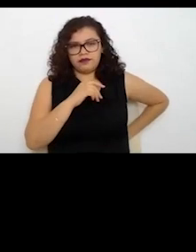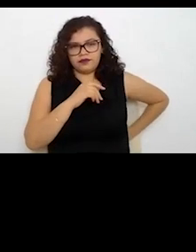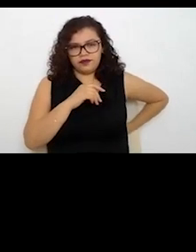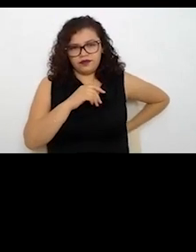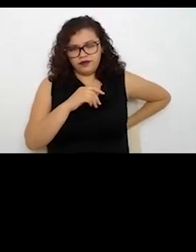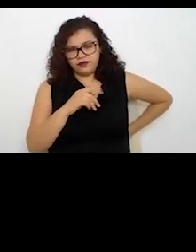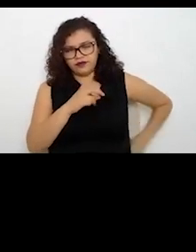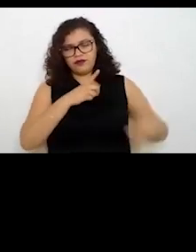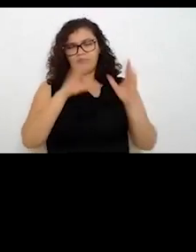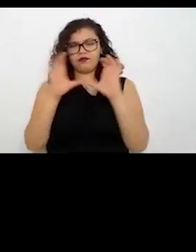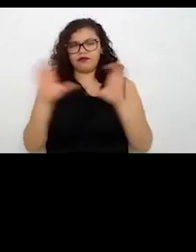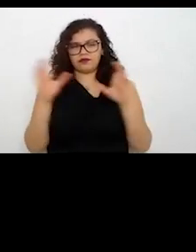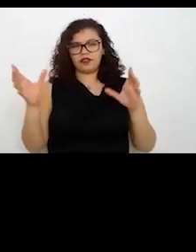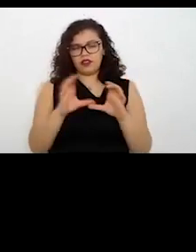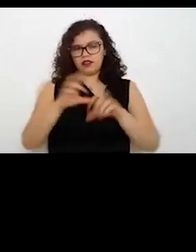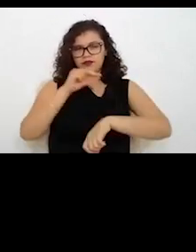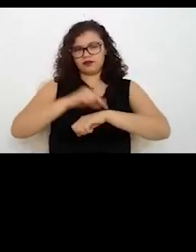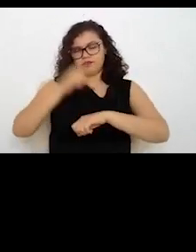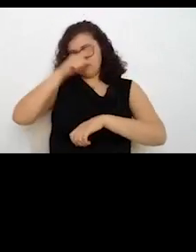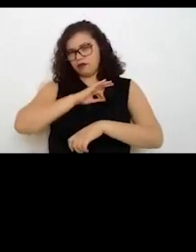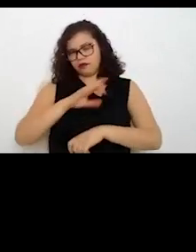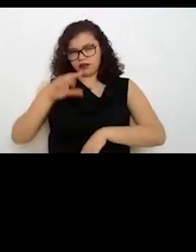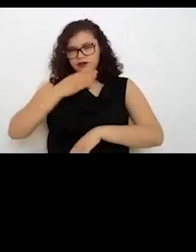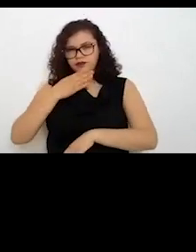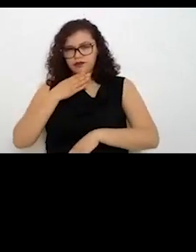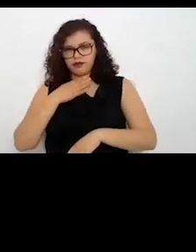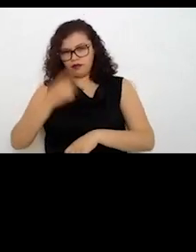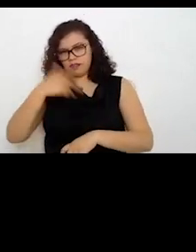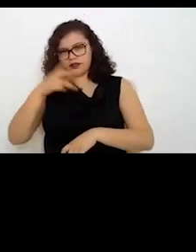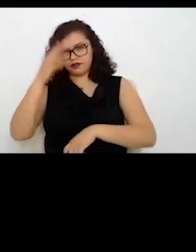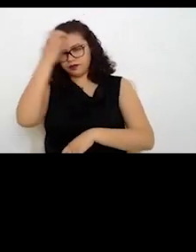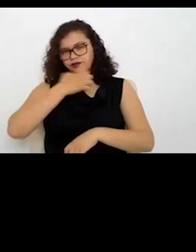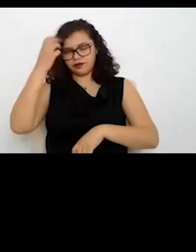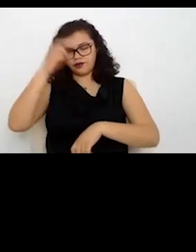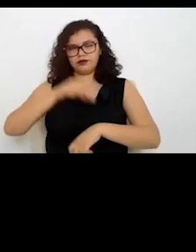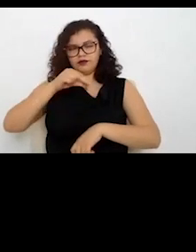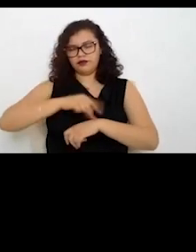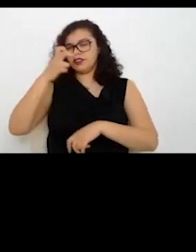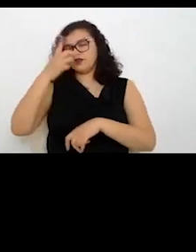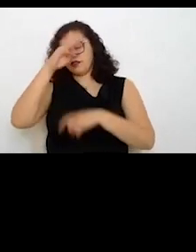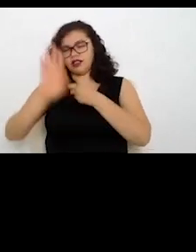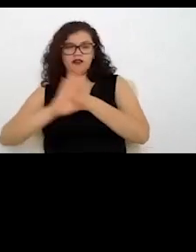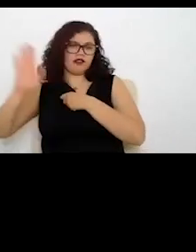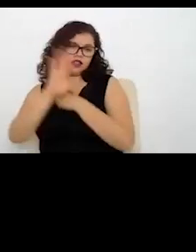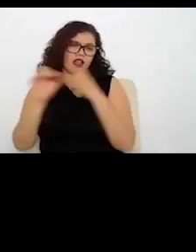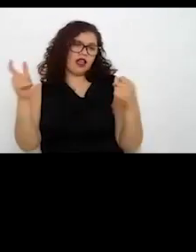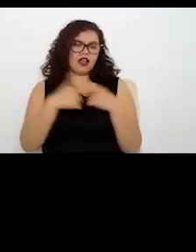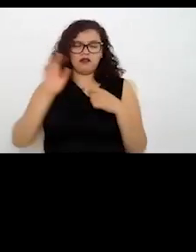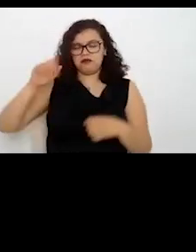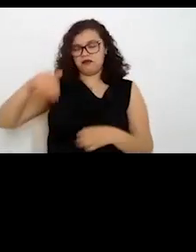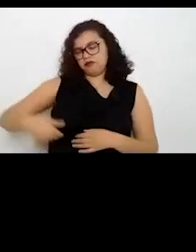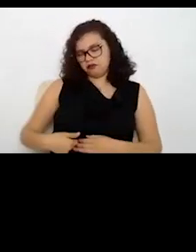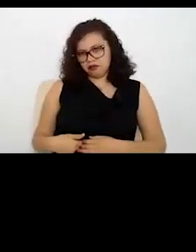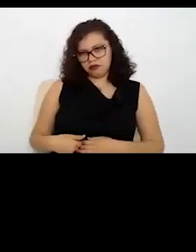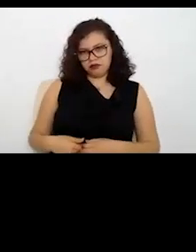su aptitud para el trabajo y someterse a exámenes médicos periódicos. Esto es para prevenir cualquier tipo de lesión, cualquier